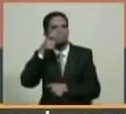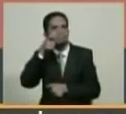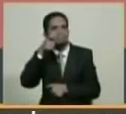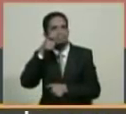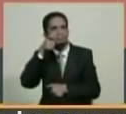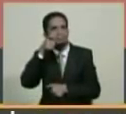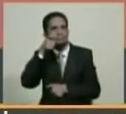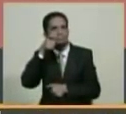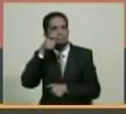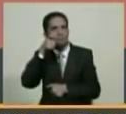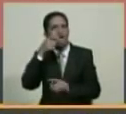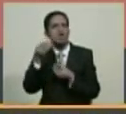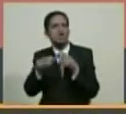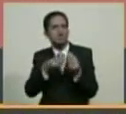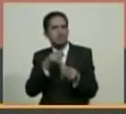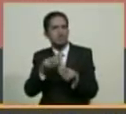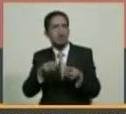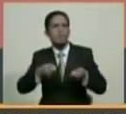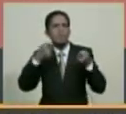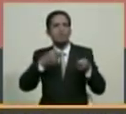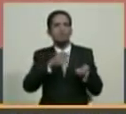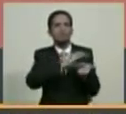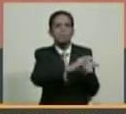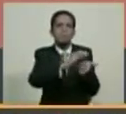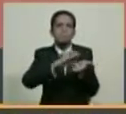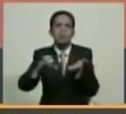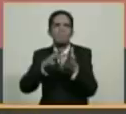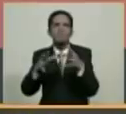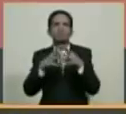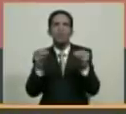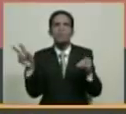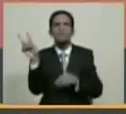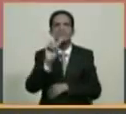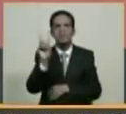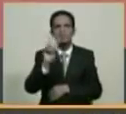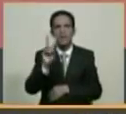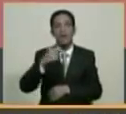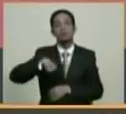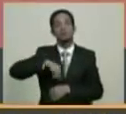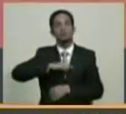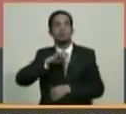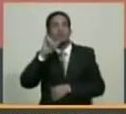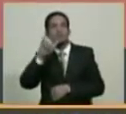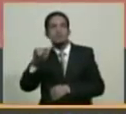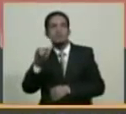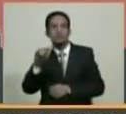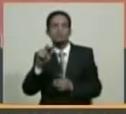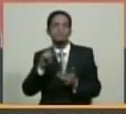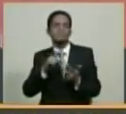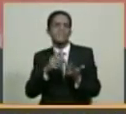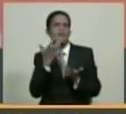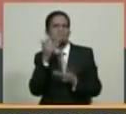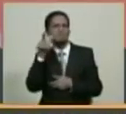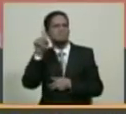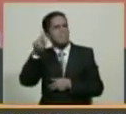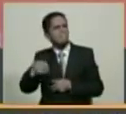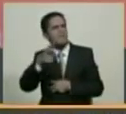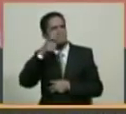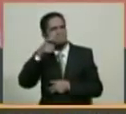el abastecimiento nacional. Hemos hecho una denuncia a los sectores productivos, sobre todo el sector cárnico.